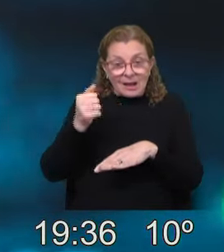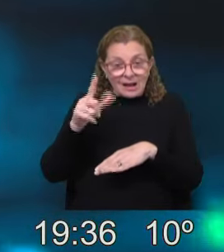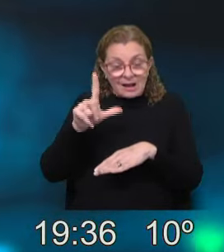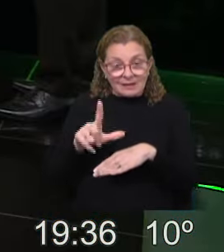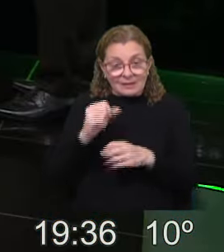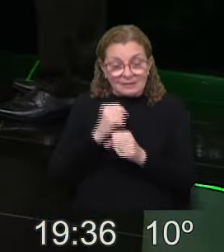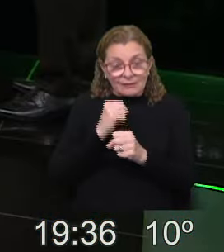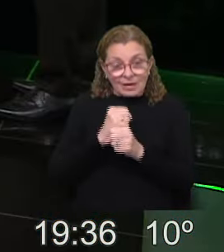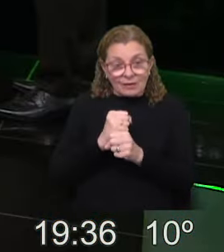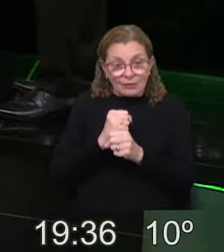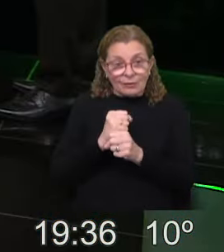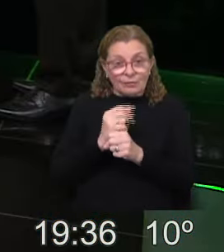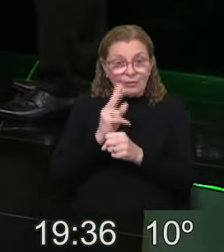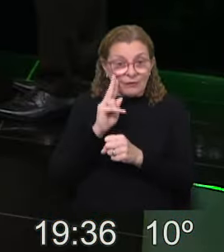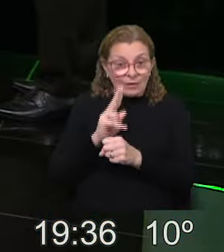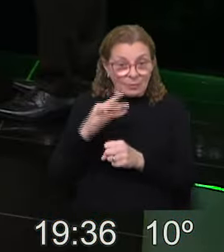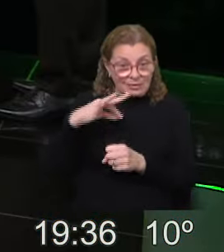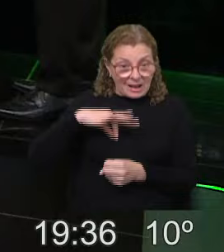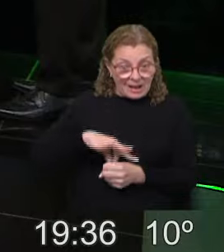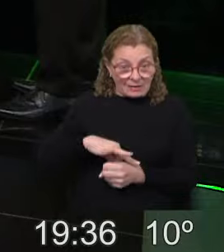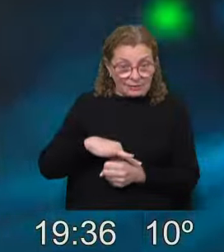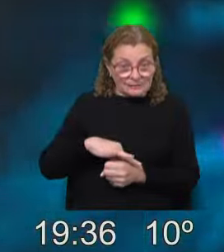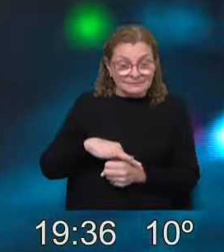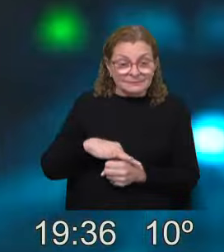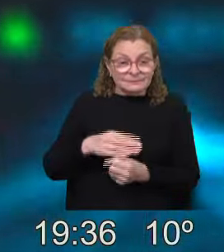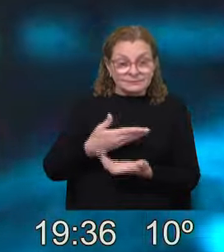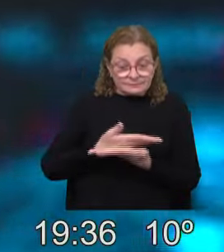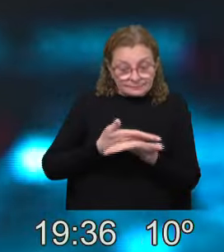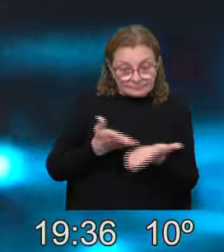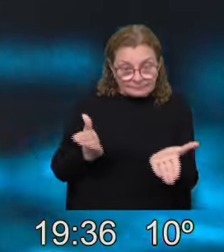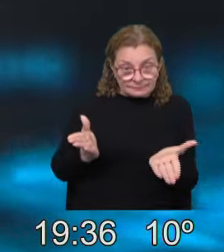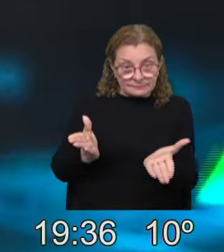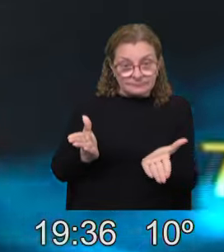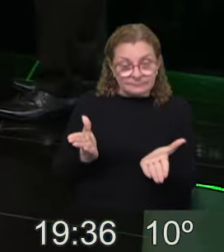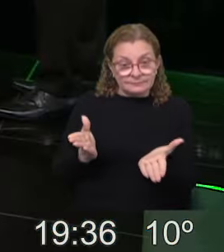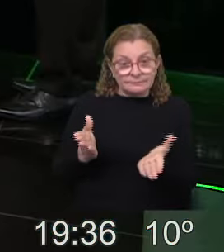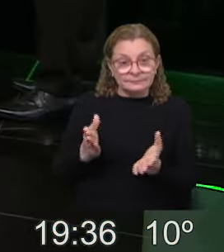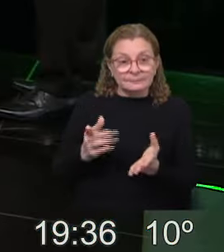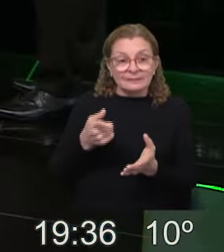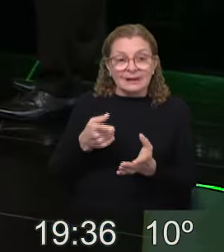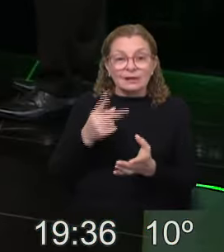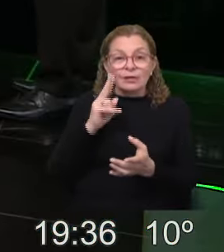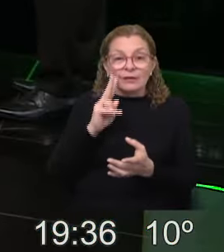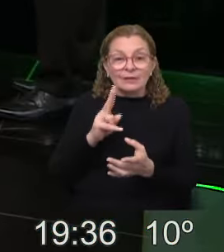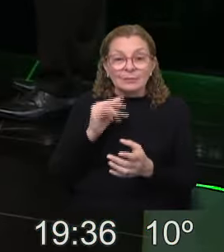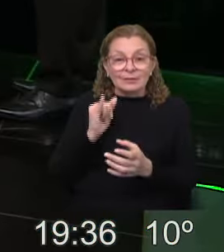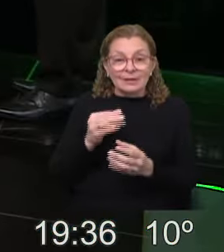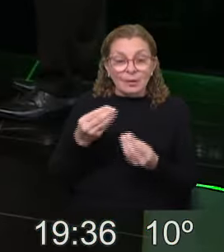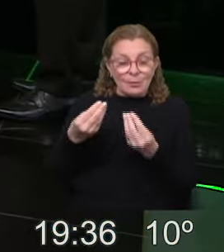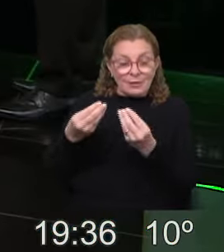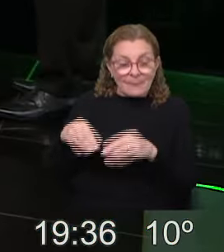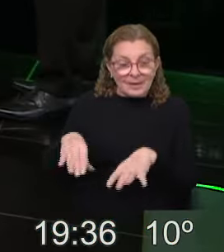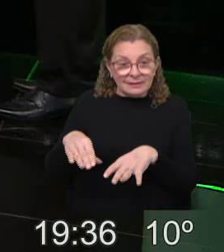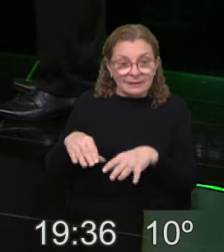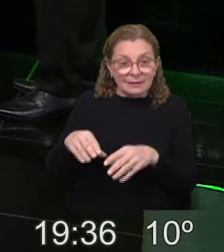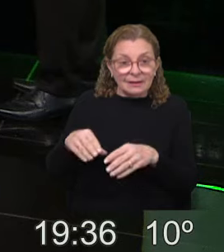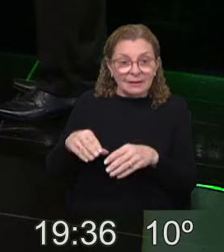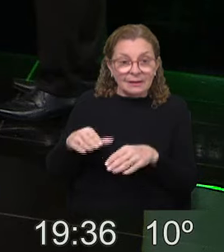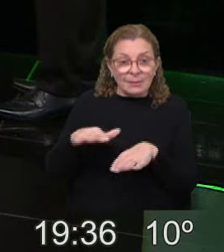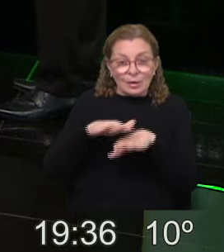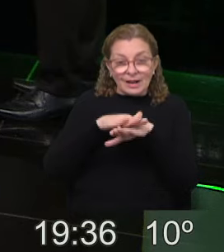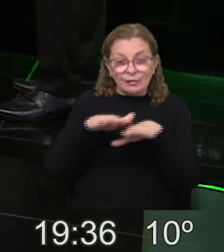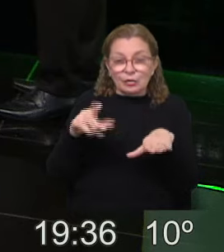caso nos encontramos en la masa salarial est entendida esta forma mása abarcativa masa de remuneraciones laborales y lo que tenemos es esa pérdida acumulada que está por la